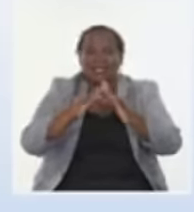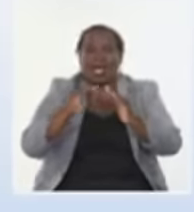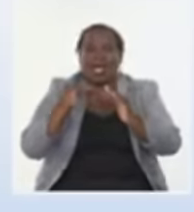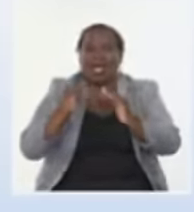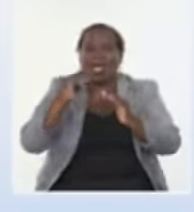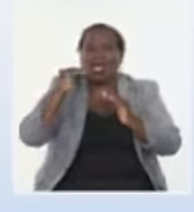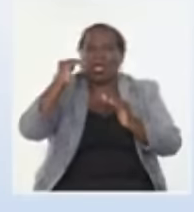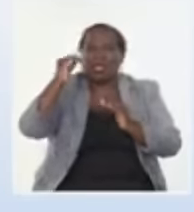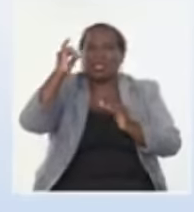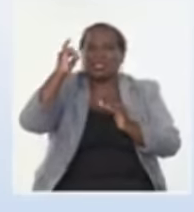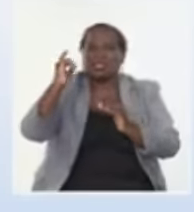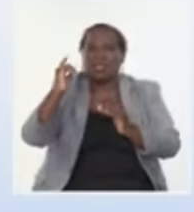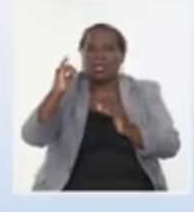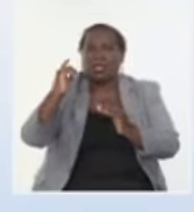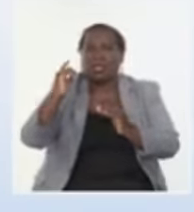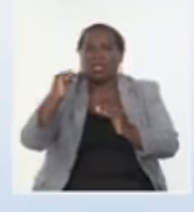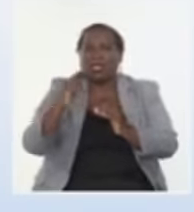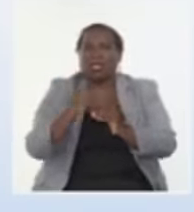trabajo